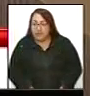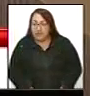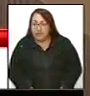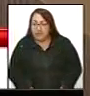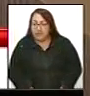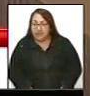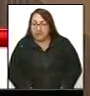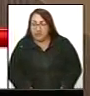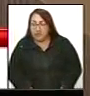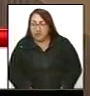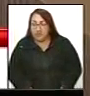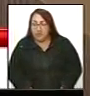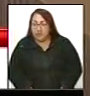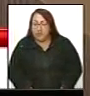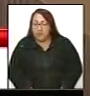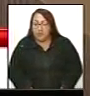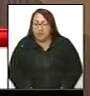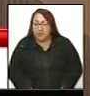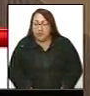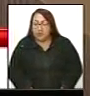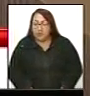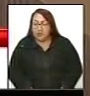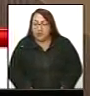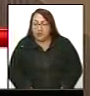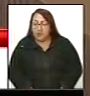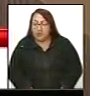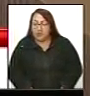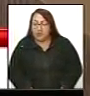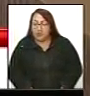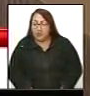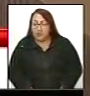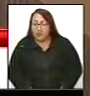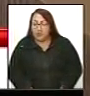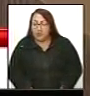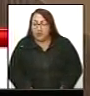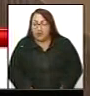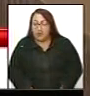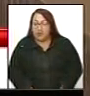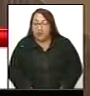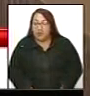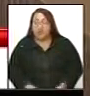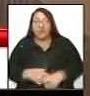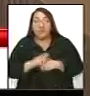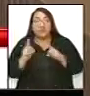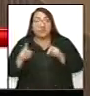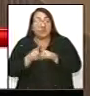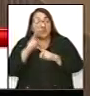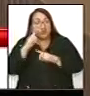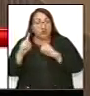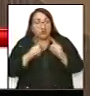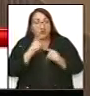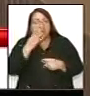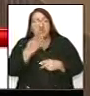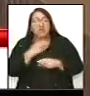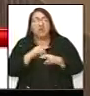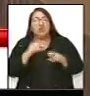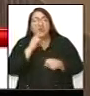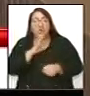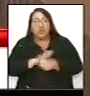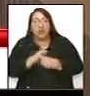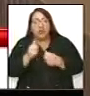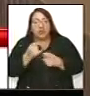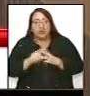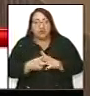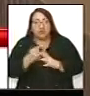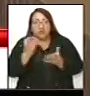ejecución y priorización de proyectos de inversión pública en infraestructura educativa, supervisión y grado de cumplimiento del buen